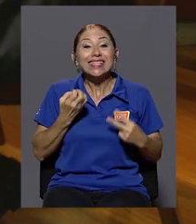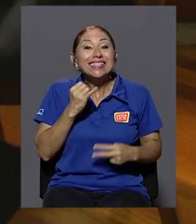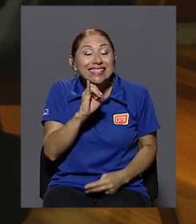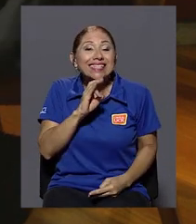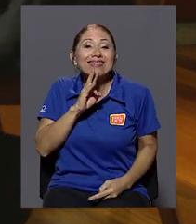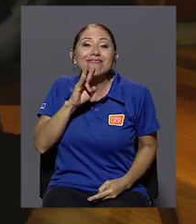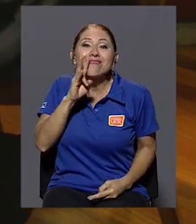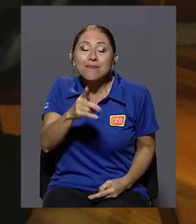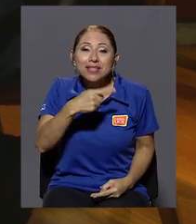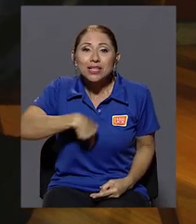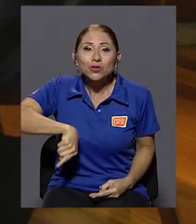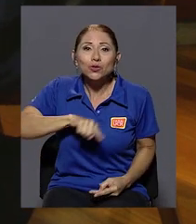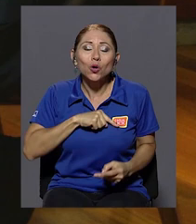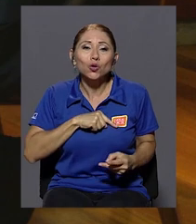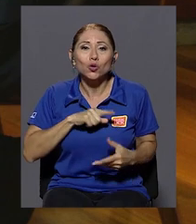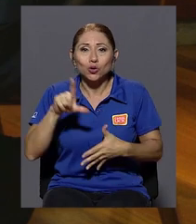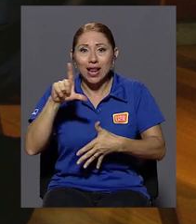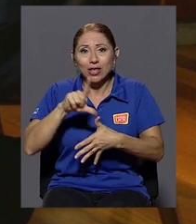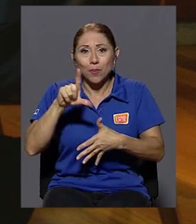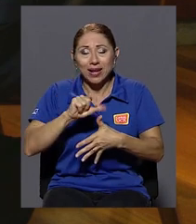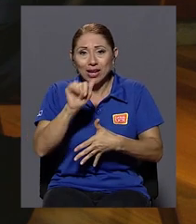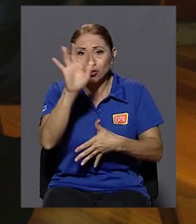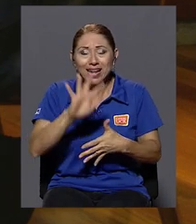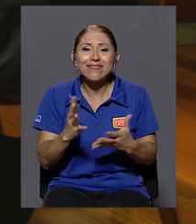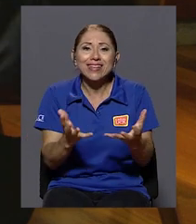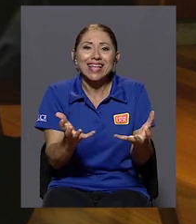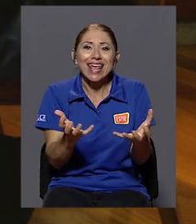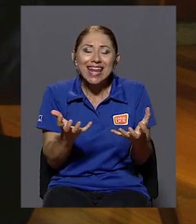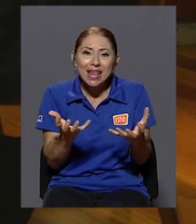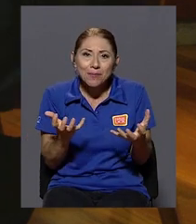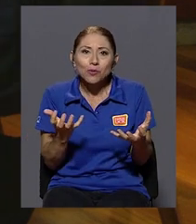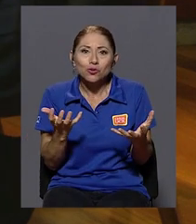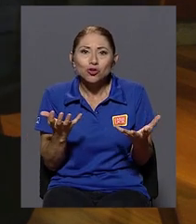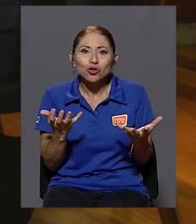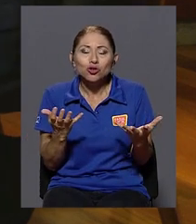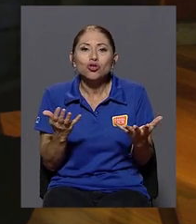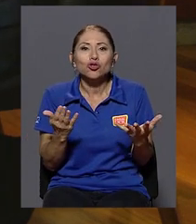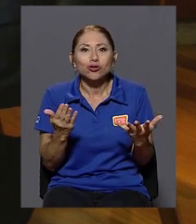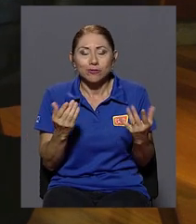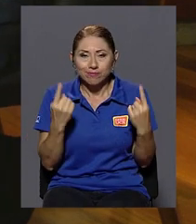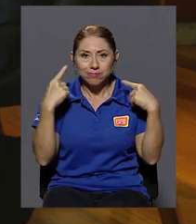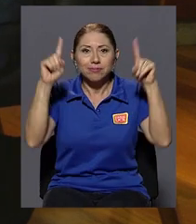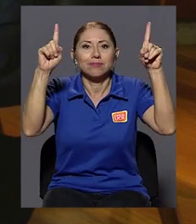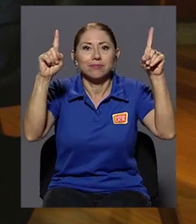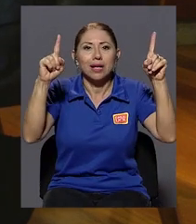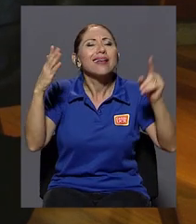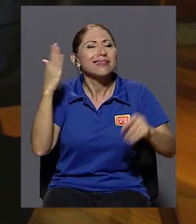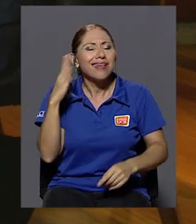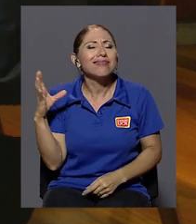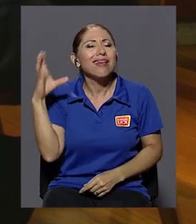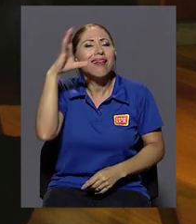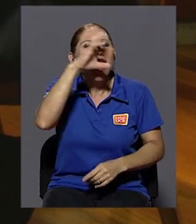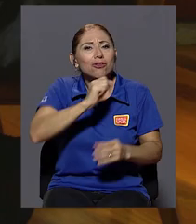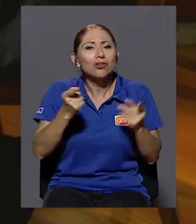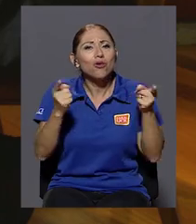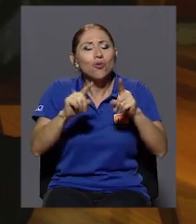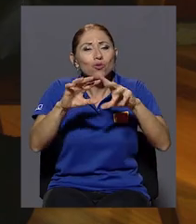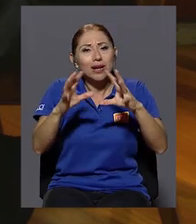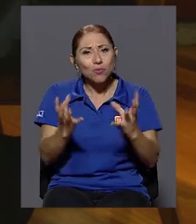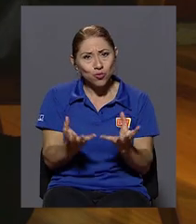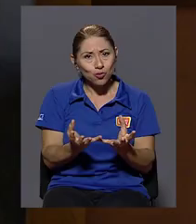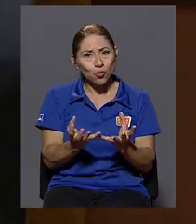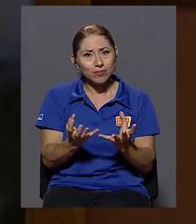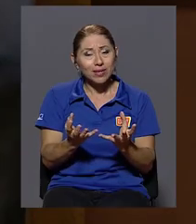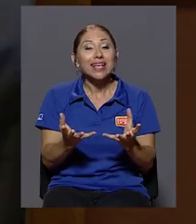queremos realmente, como latinoamericanos y caribeños, enterados de lo que ocurre en el mundo, por supuesto, ofrecer